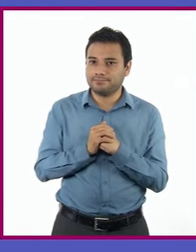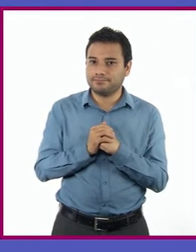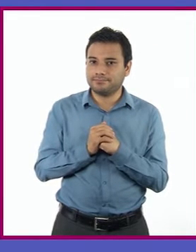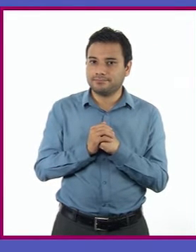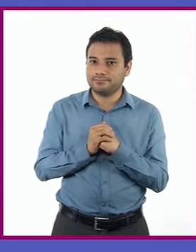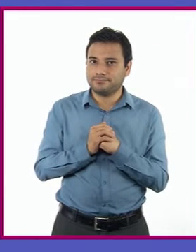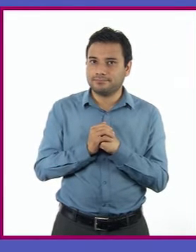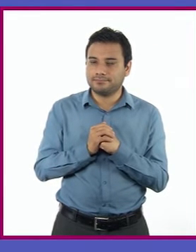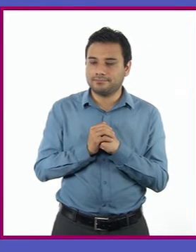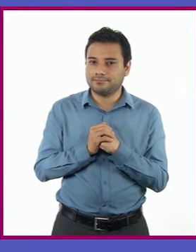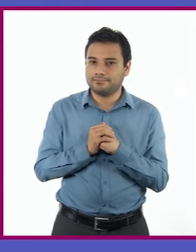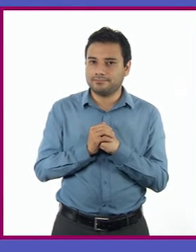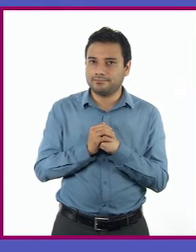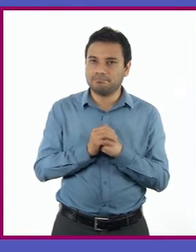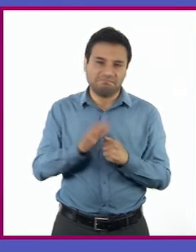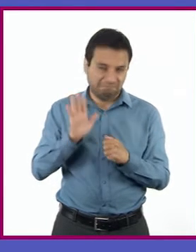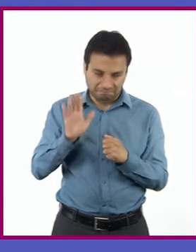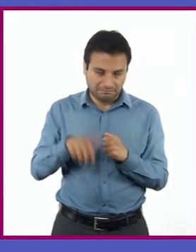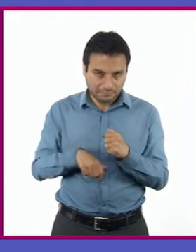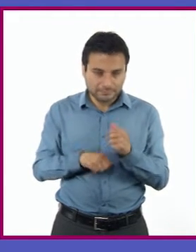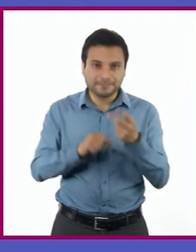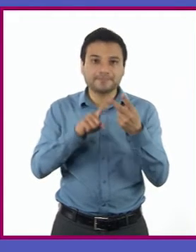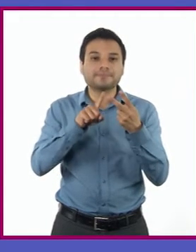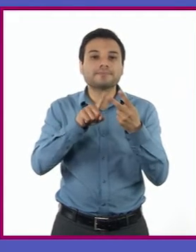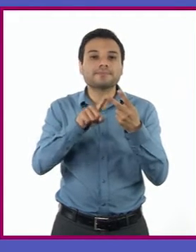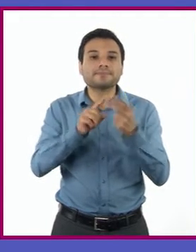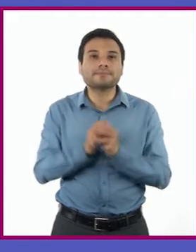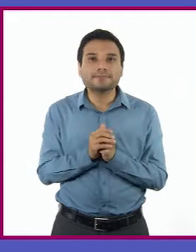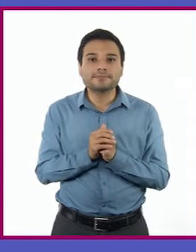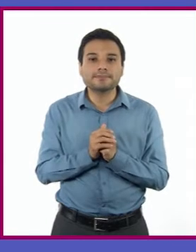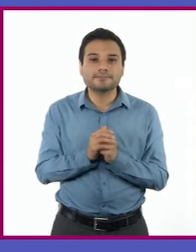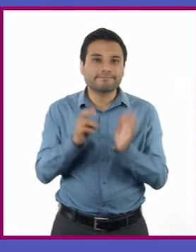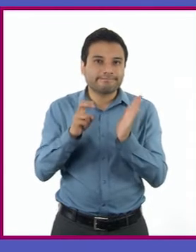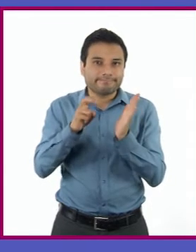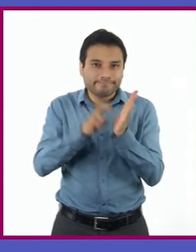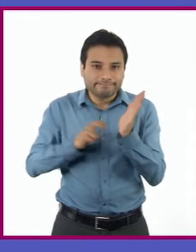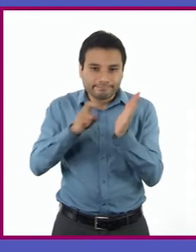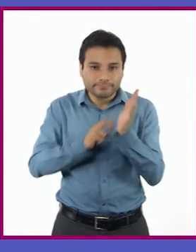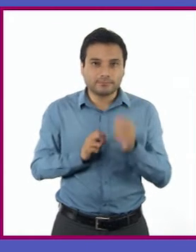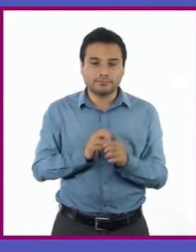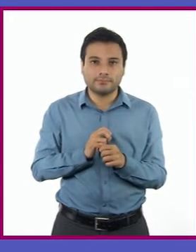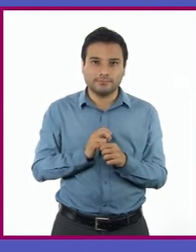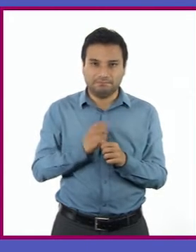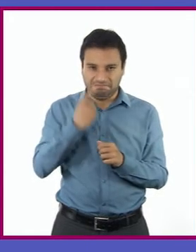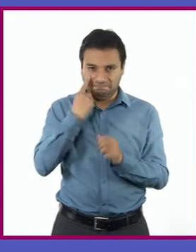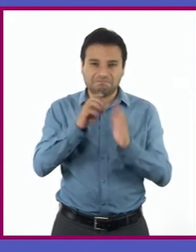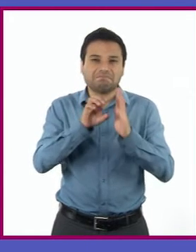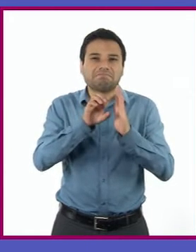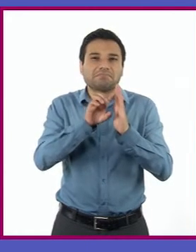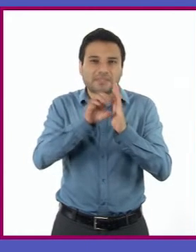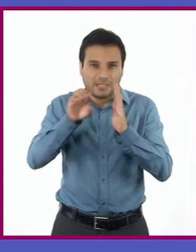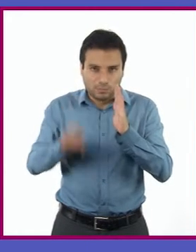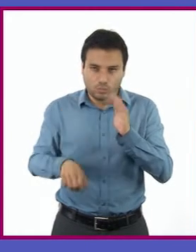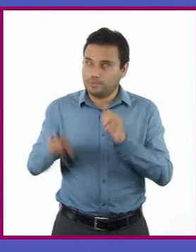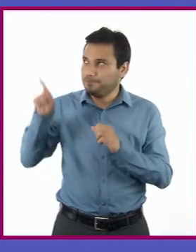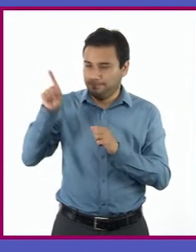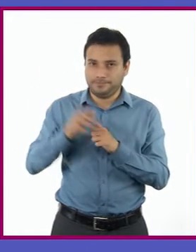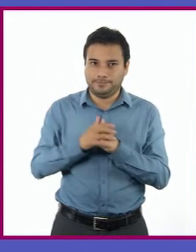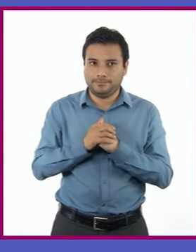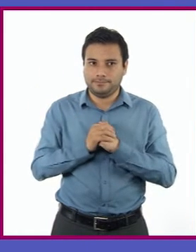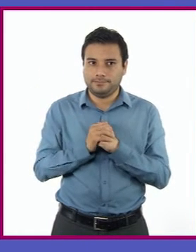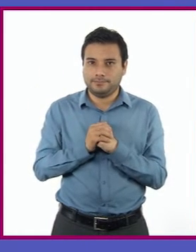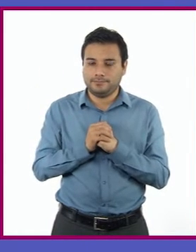decir, en otras palabras, etc. De rectificación, mejor dicho, más bien,